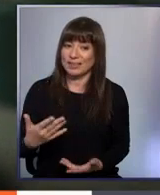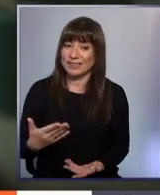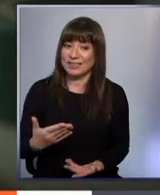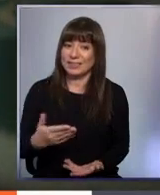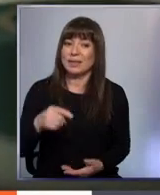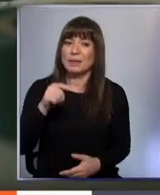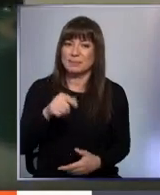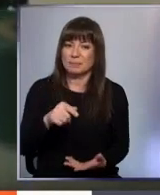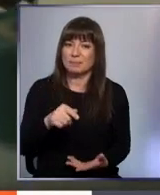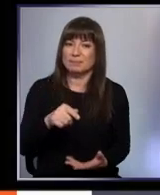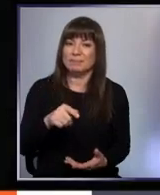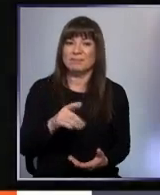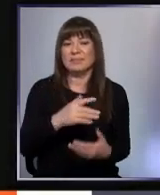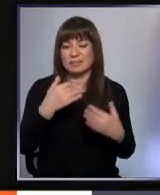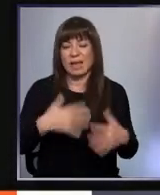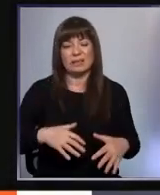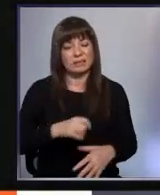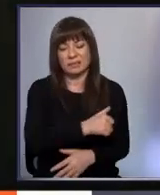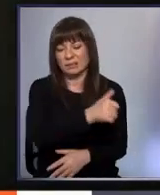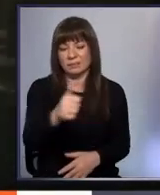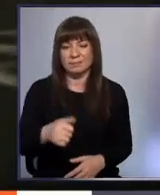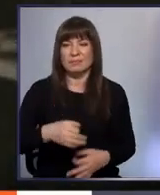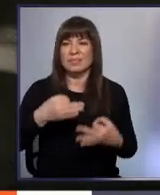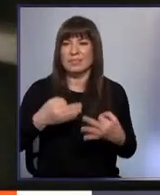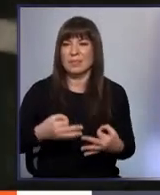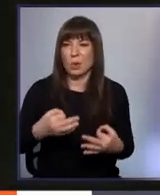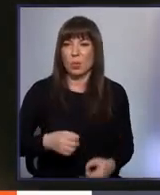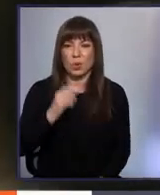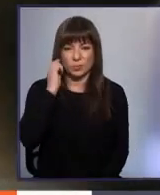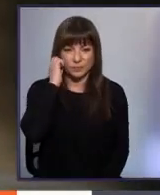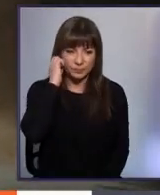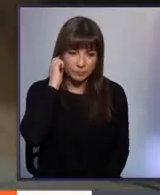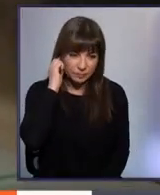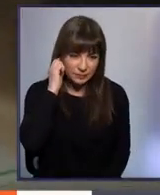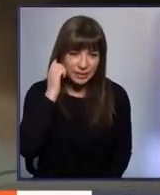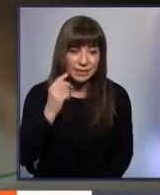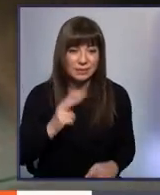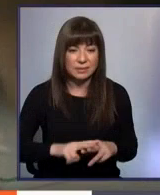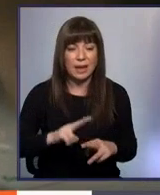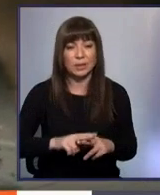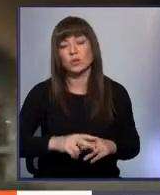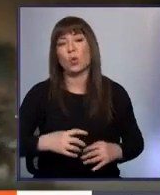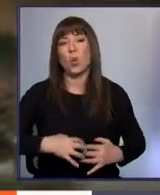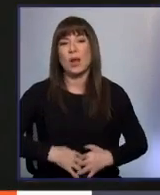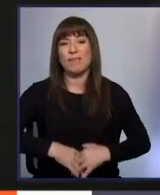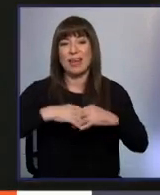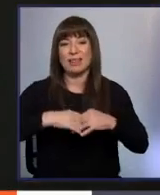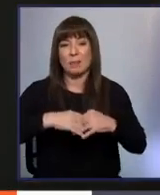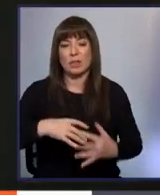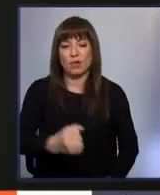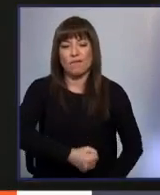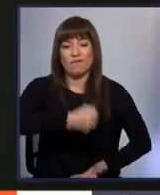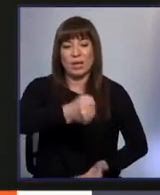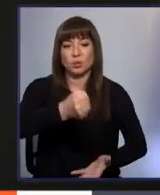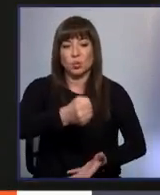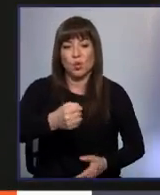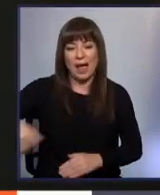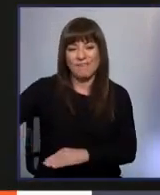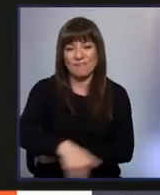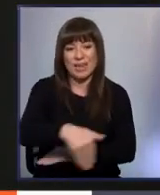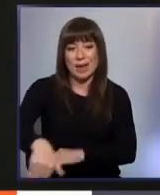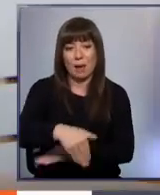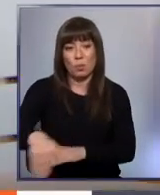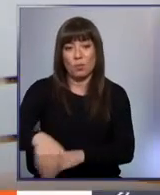por convencerlos a todos. Se realiza como diligencia un levantamiento de la basura desde la vía pública, desde